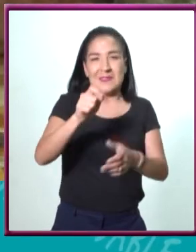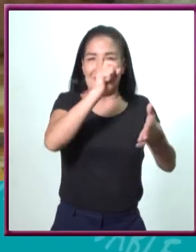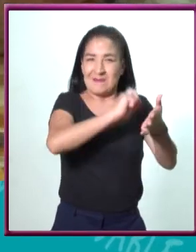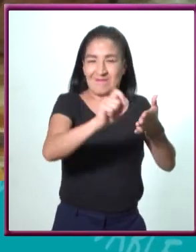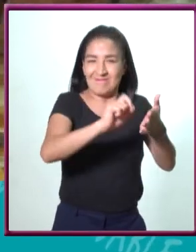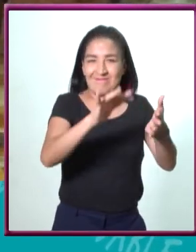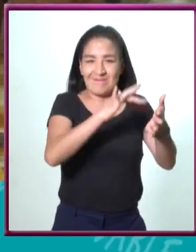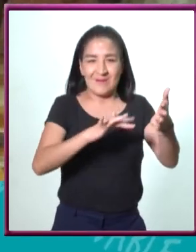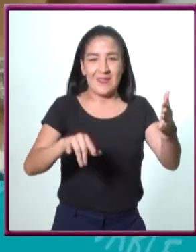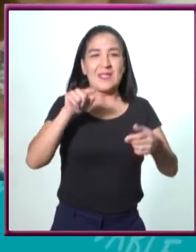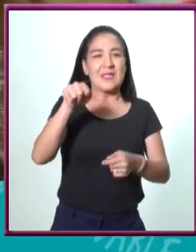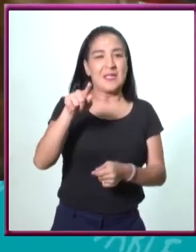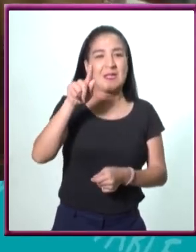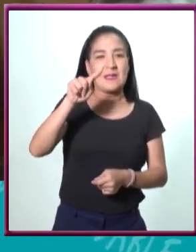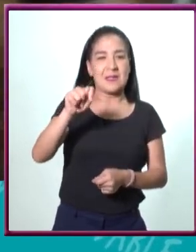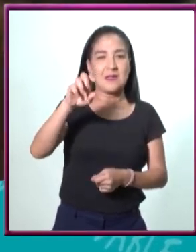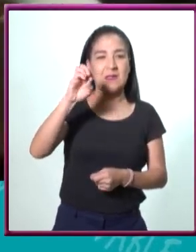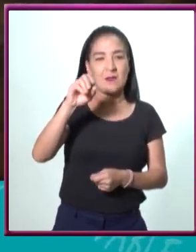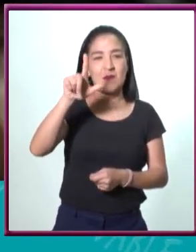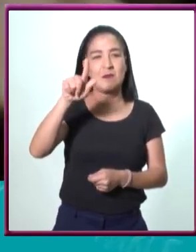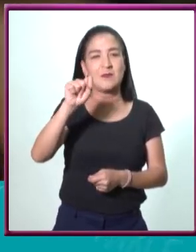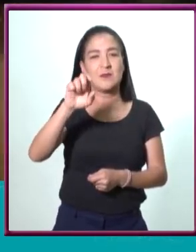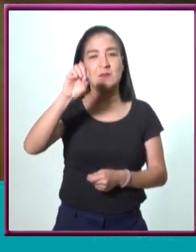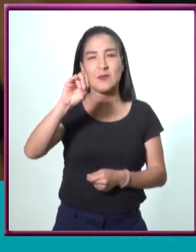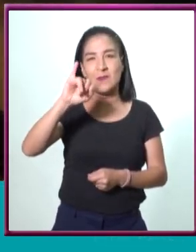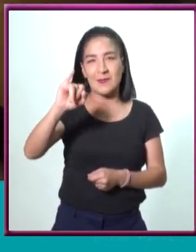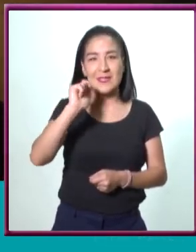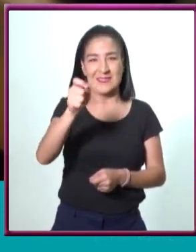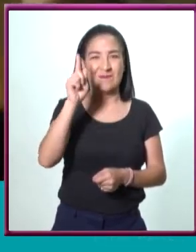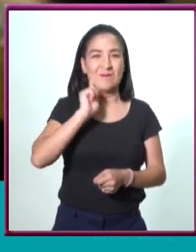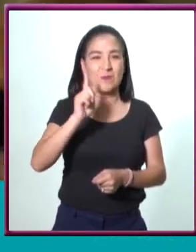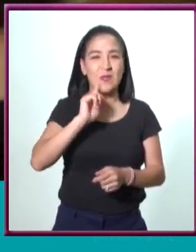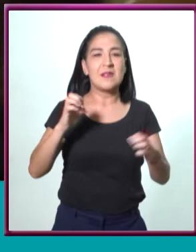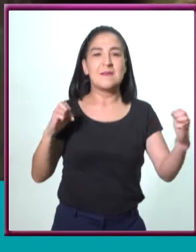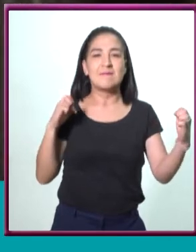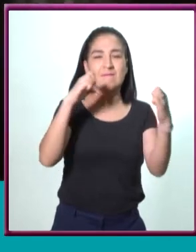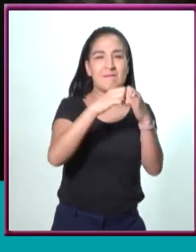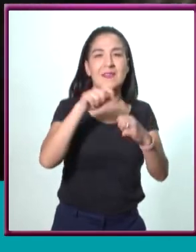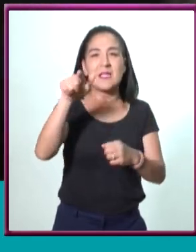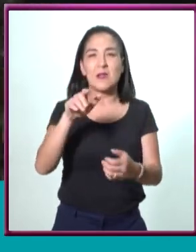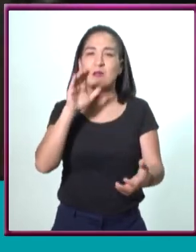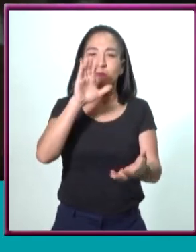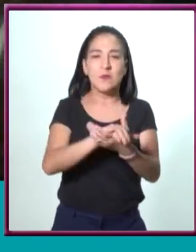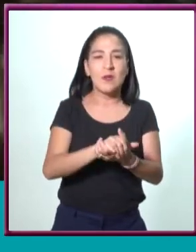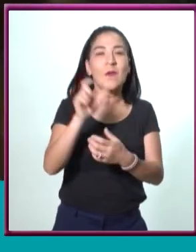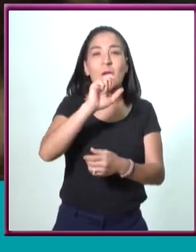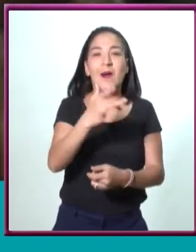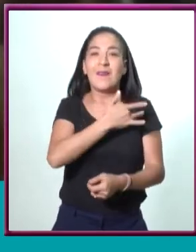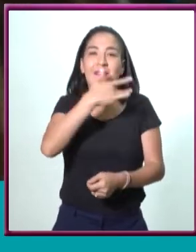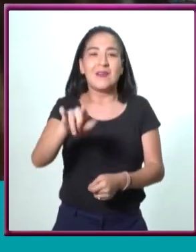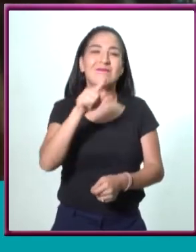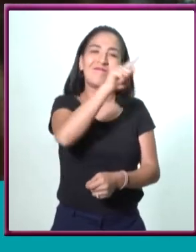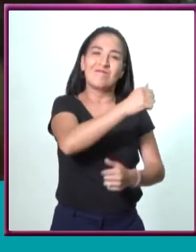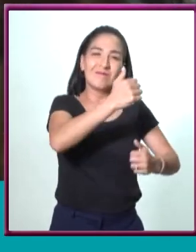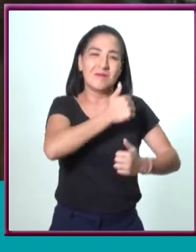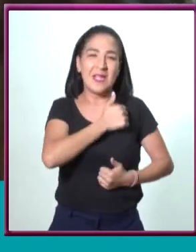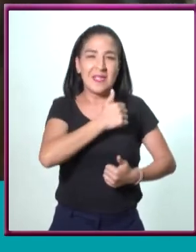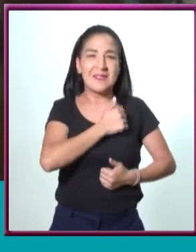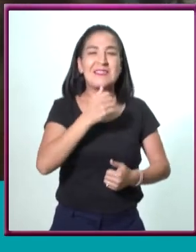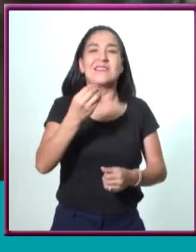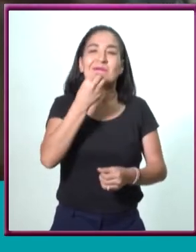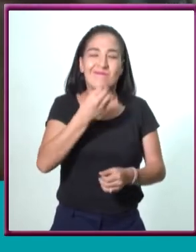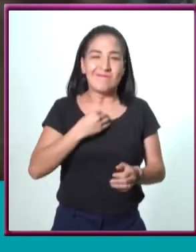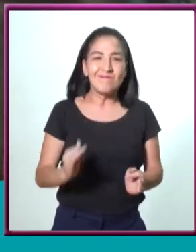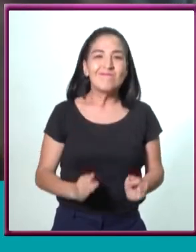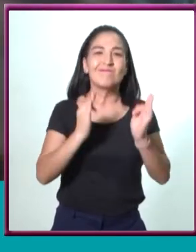las novelas más famosas de León Tolstoy, Ana Karenina, la protagonista le miente a su marido aristócrata cuando se enamora de un militar y